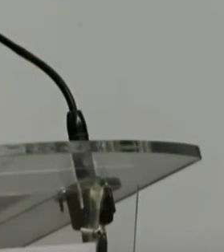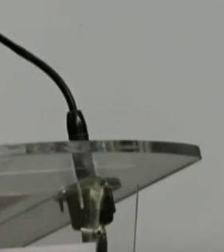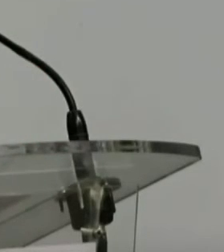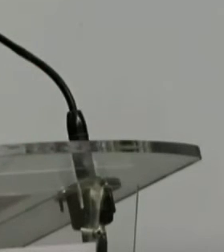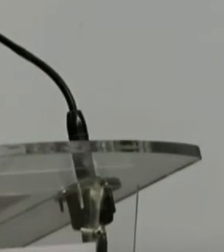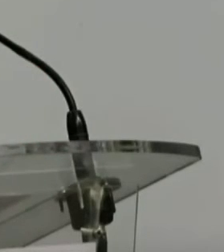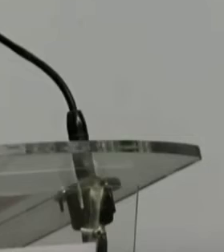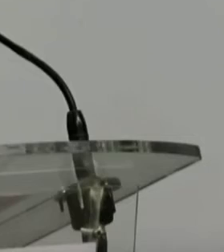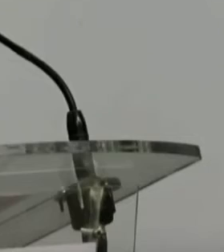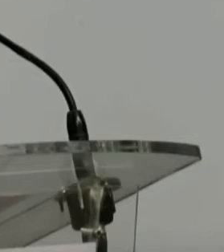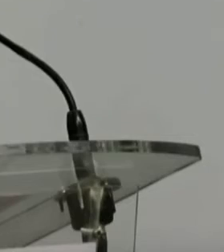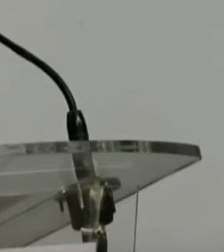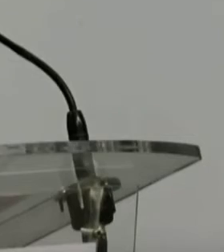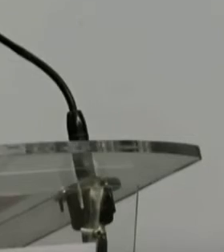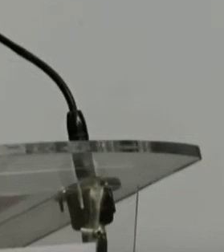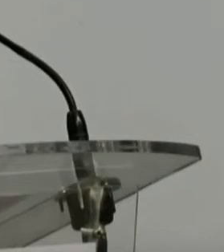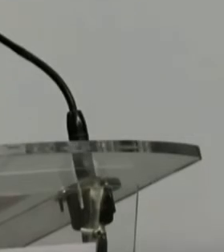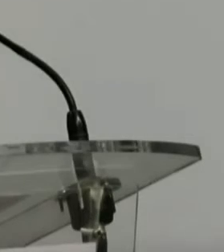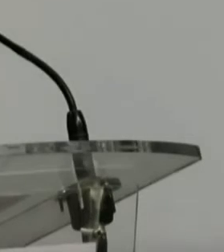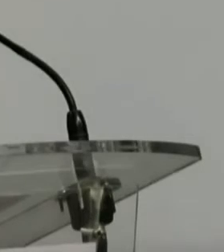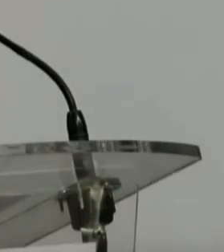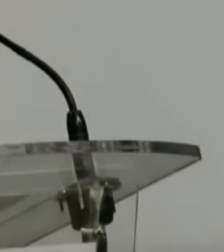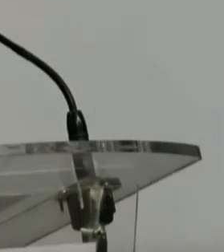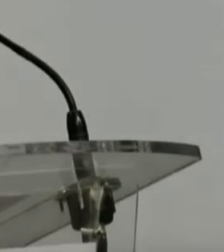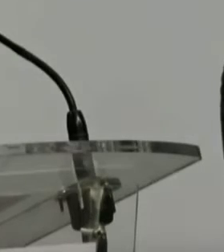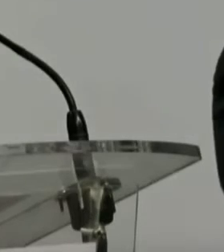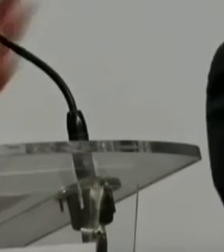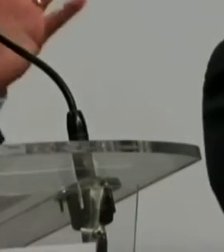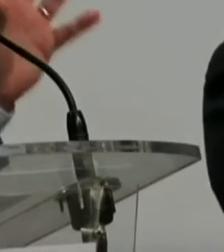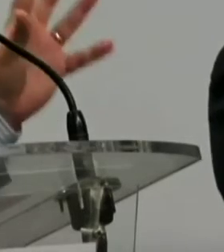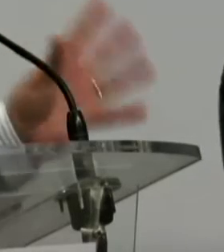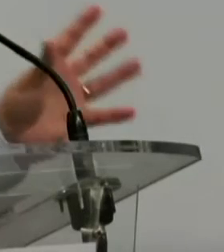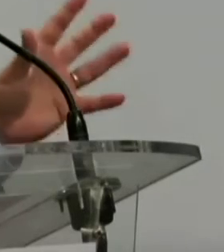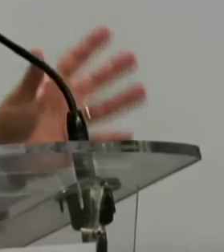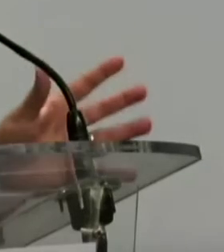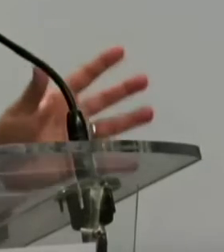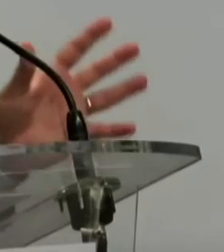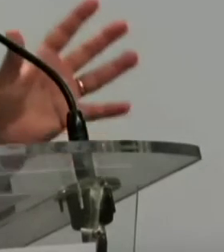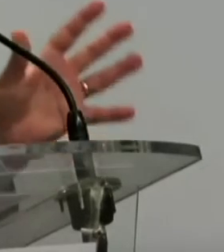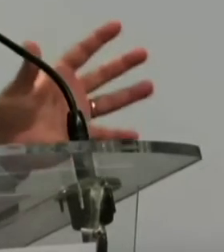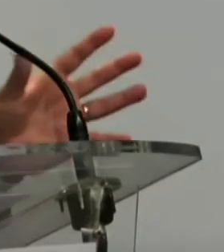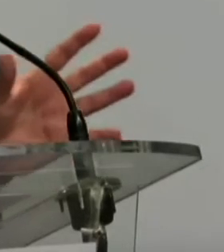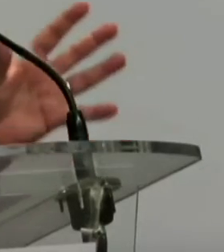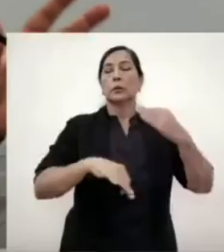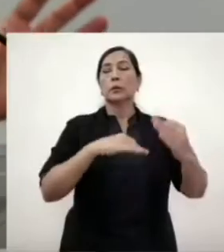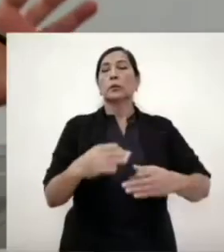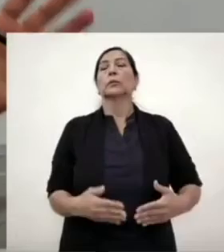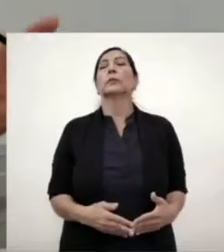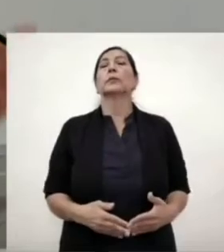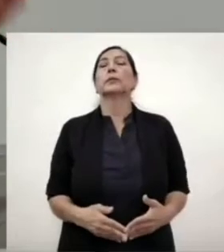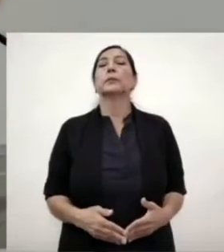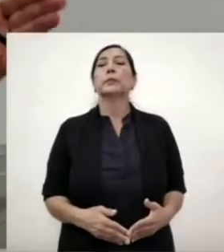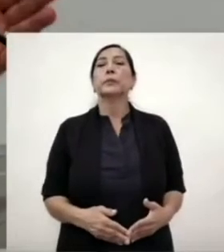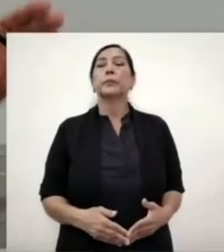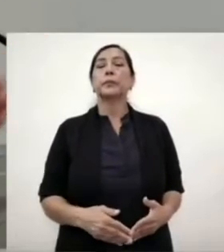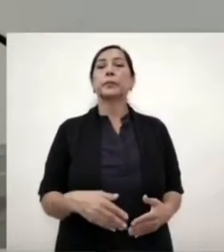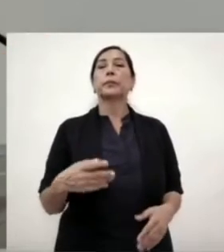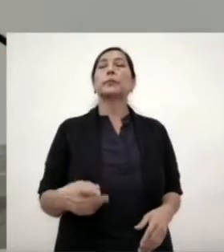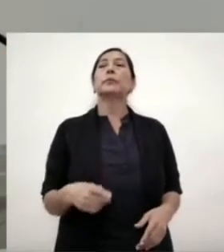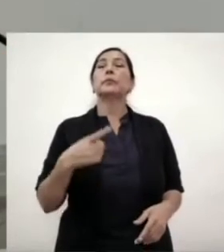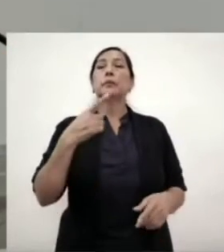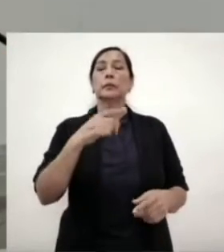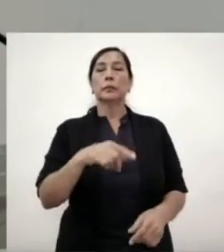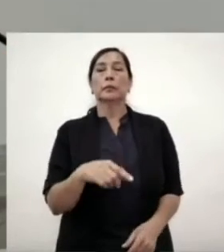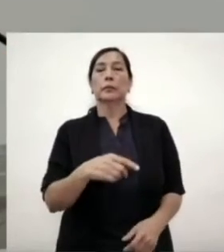municipio de Zamora. Eso es coordinado, por supuesto, con el Sistema Estatal de Seguridad Pública, porque el